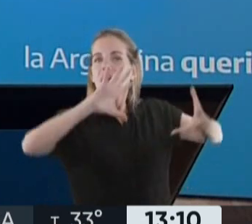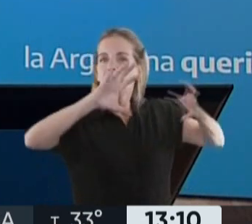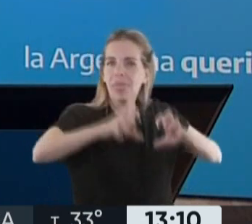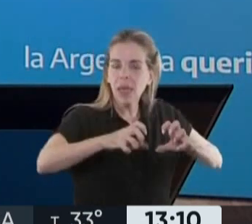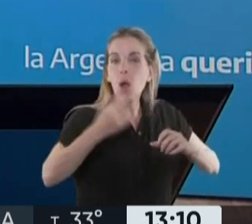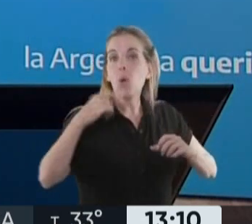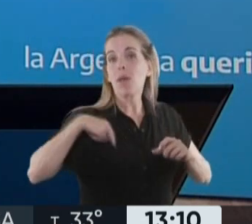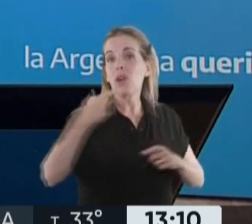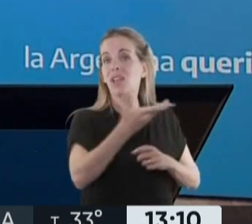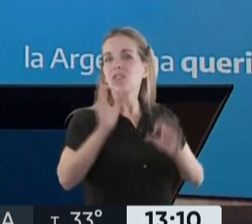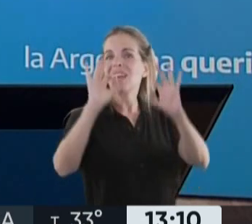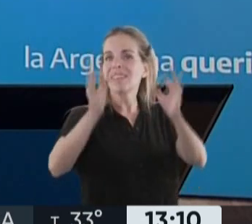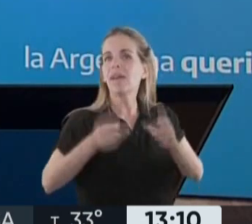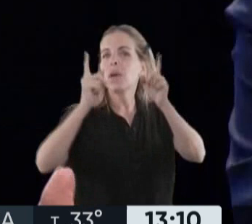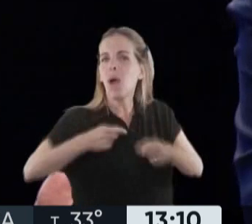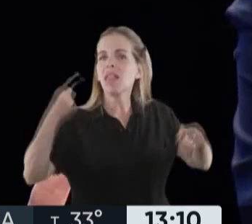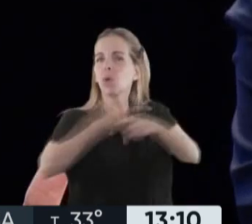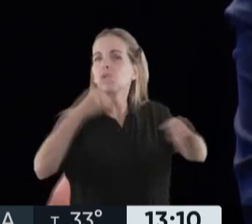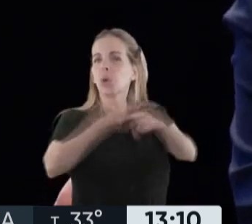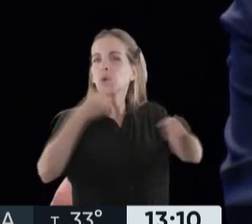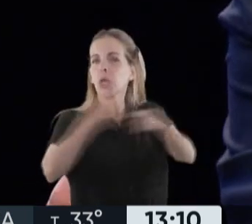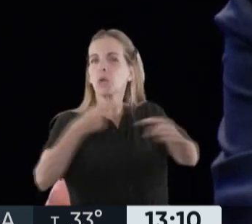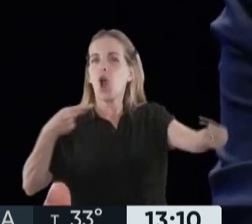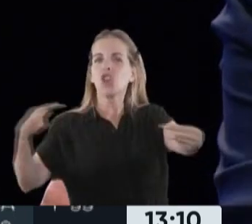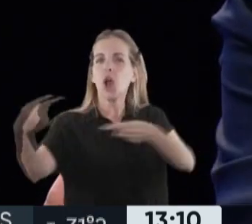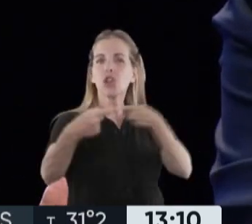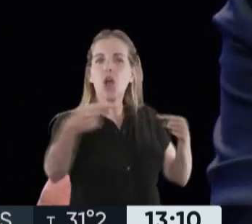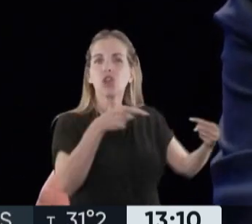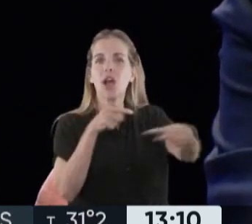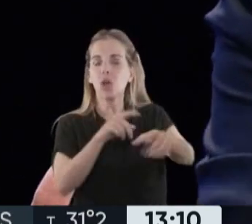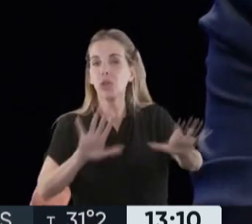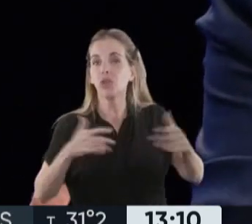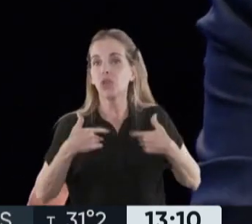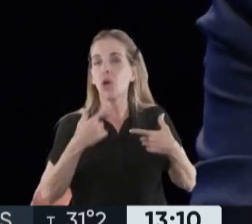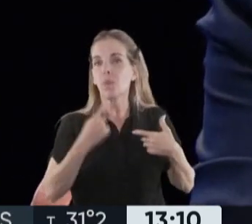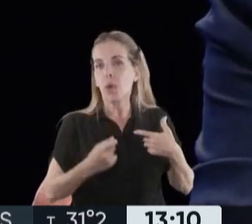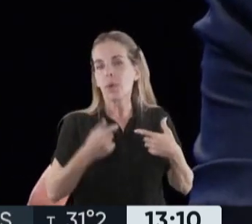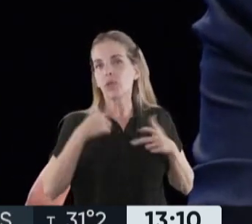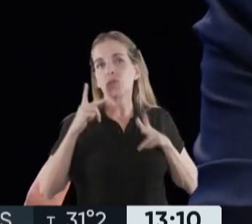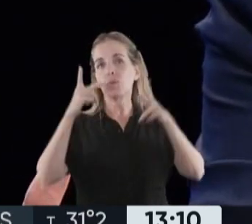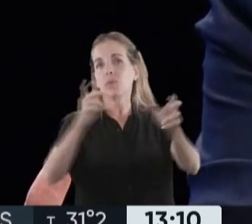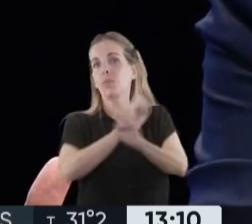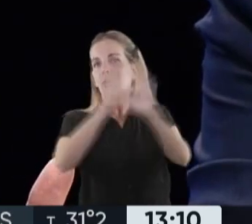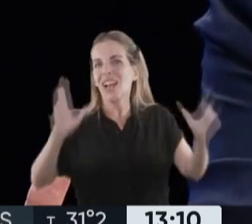obvio. Y yo lo que siento es que es tan obvio lo que estoy diciendo que no deberíamos discutirlo